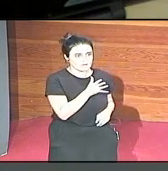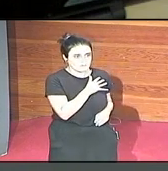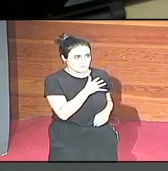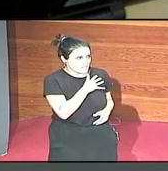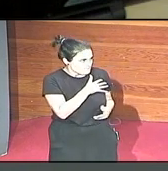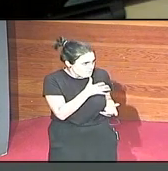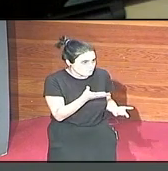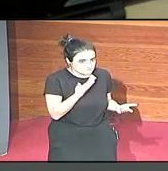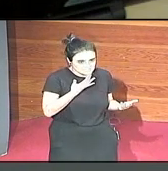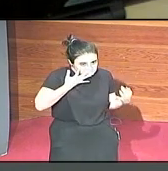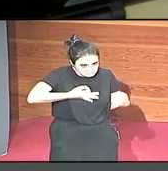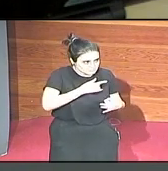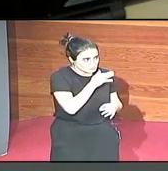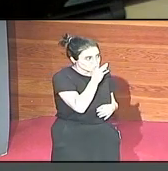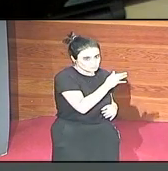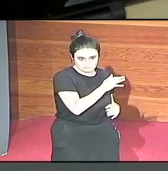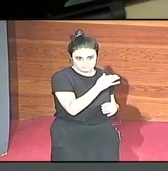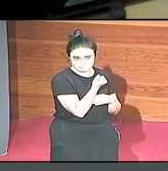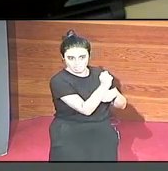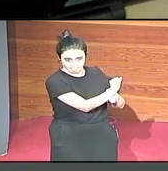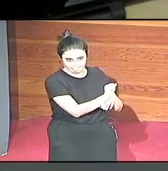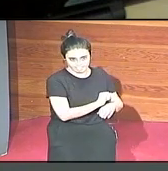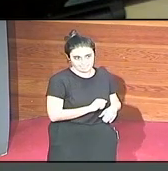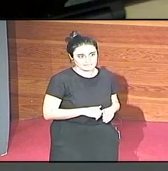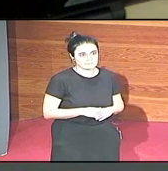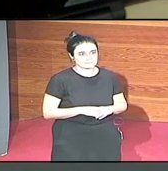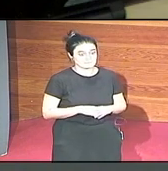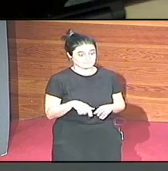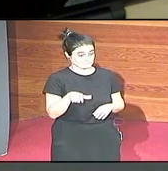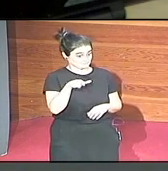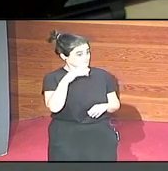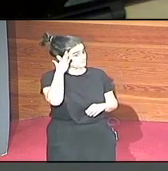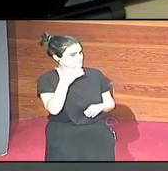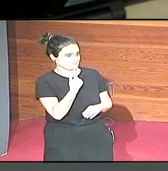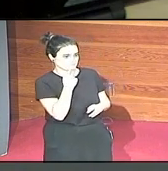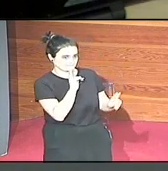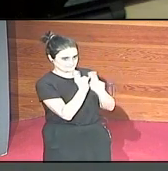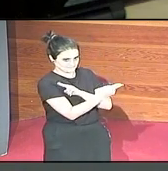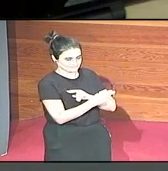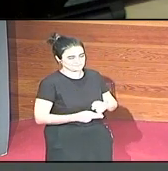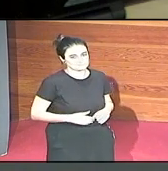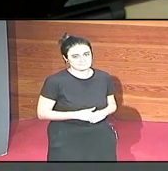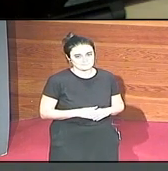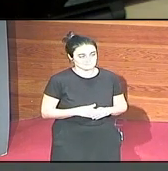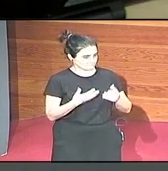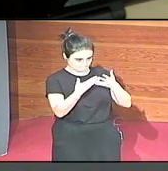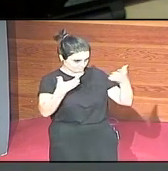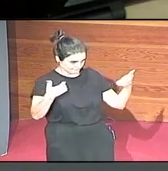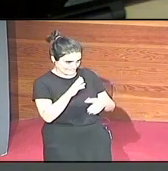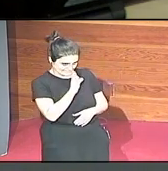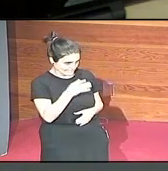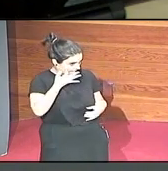haber incumplido su promesa? Y Gorbachev contesta, esto es cita textual